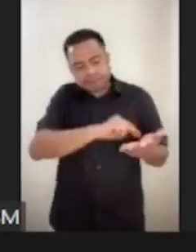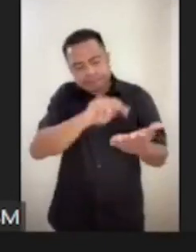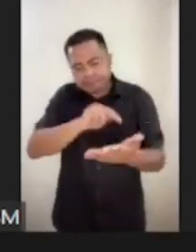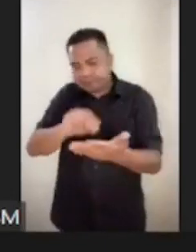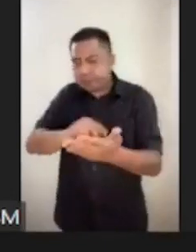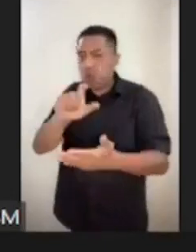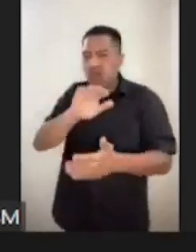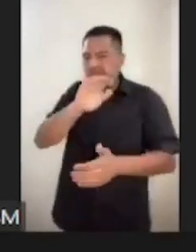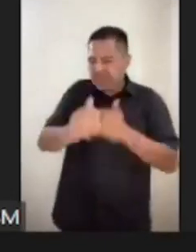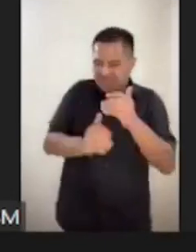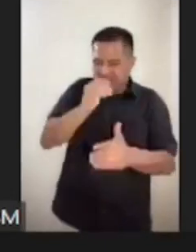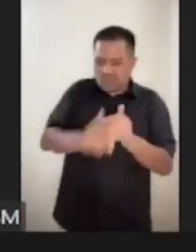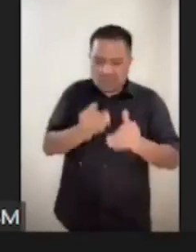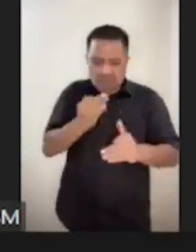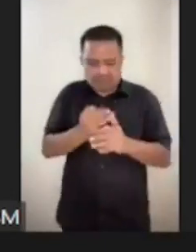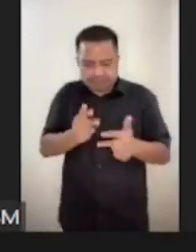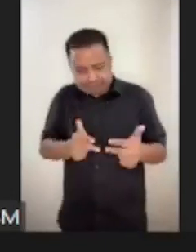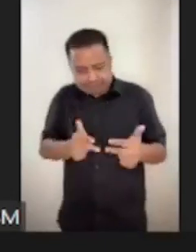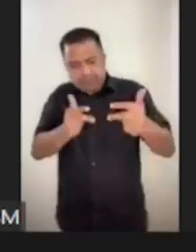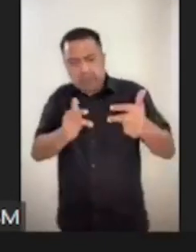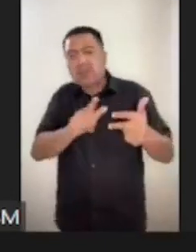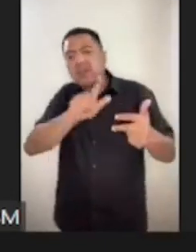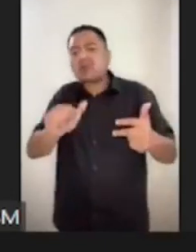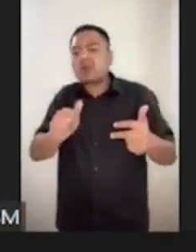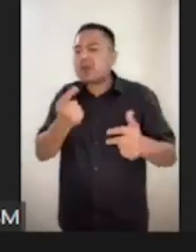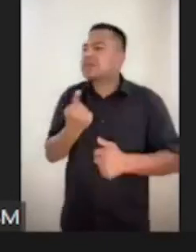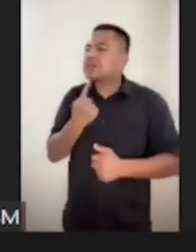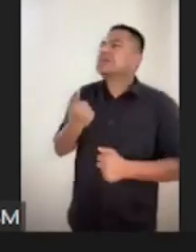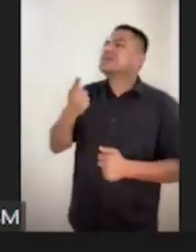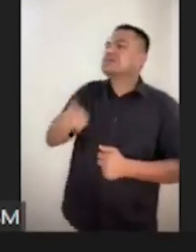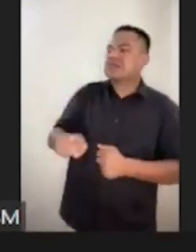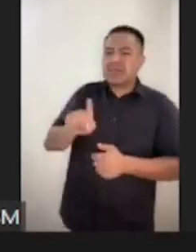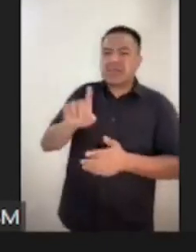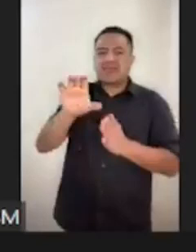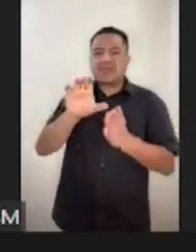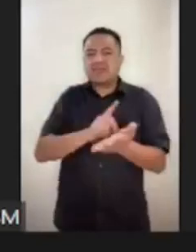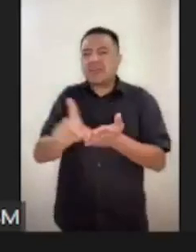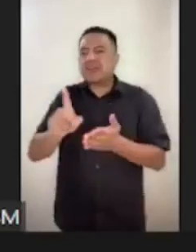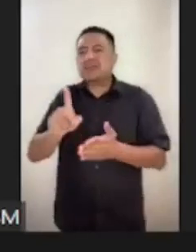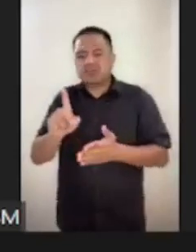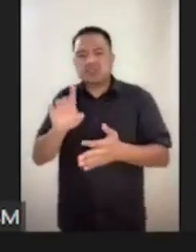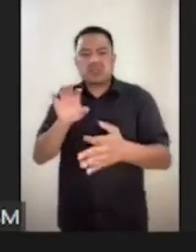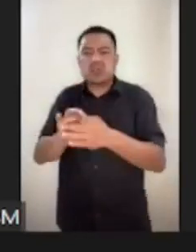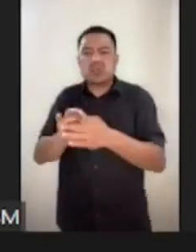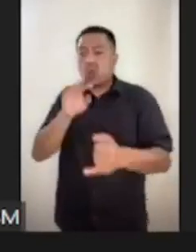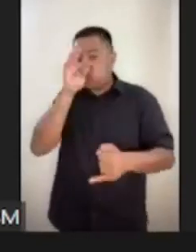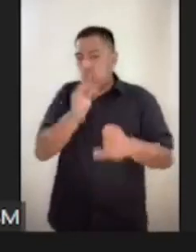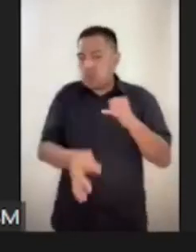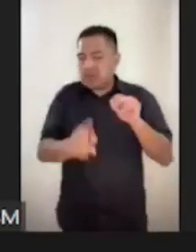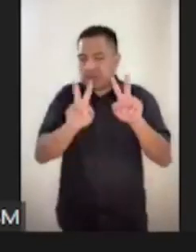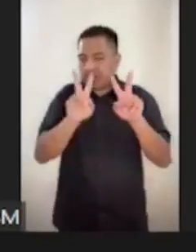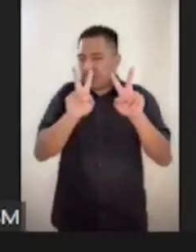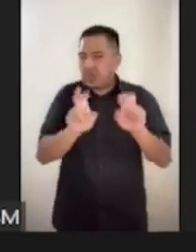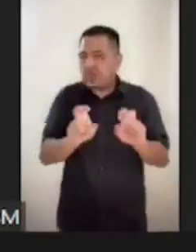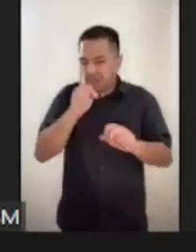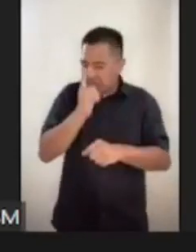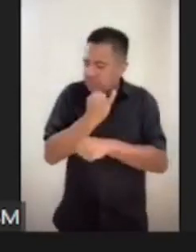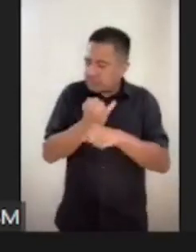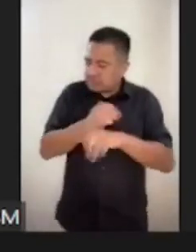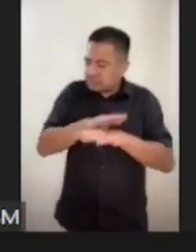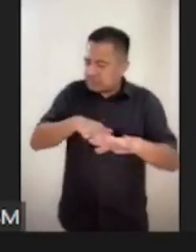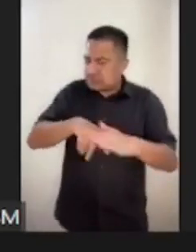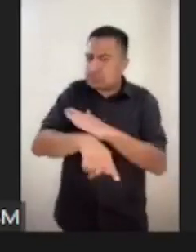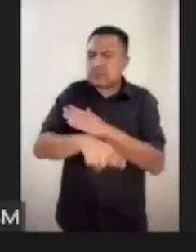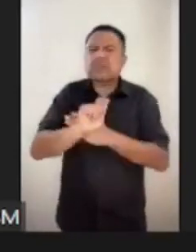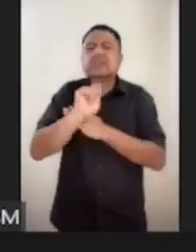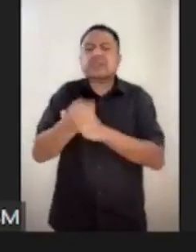de la presente sesión y en consecuencia notificarla como en derecho corresponde. El último asunto listado para analizar y resolver se